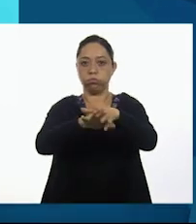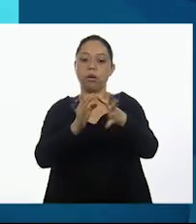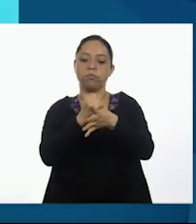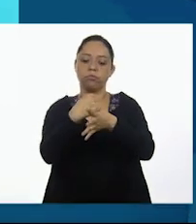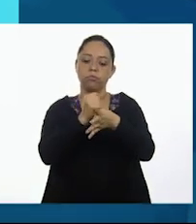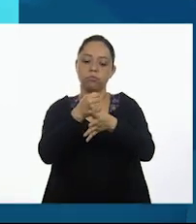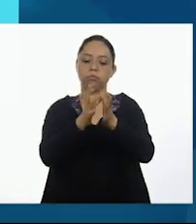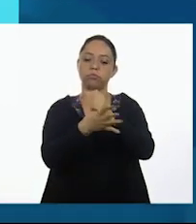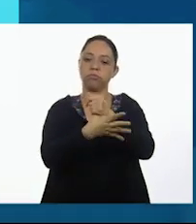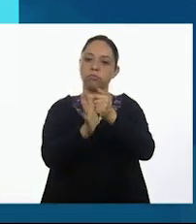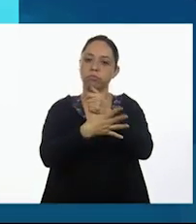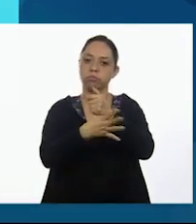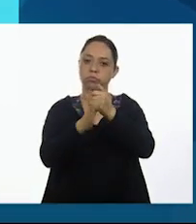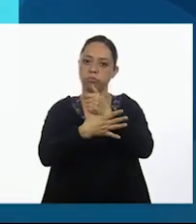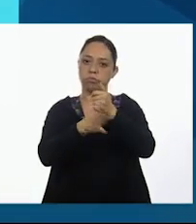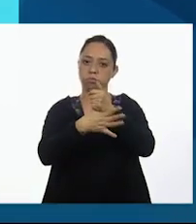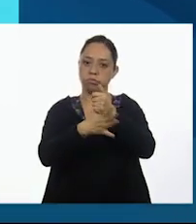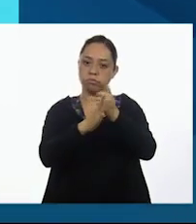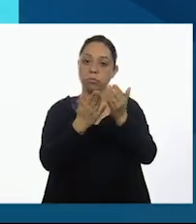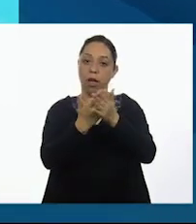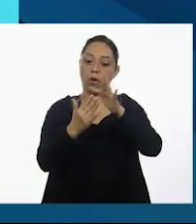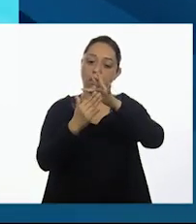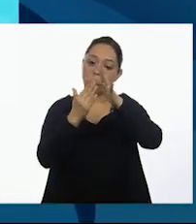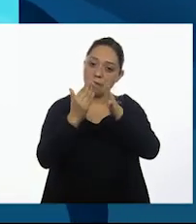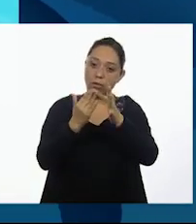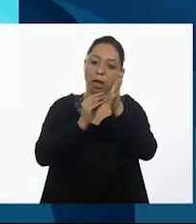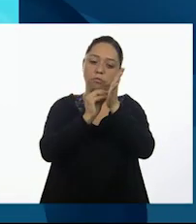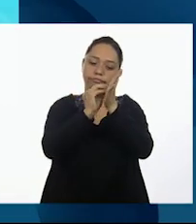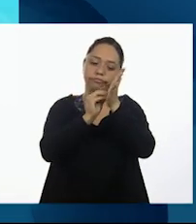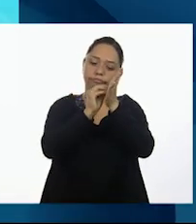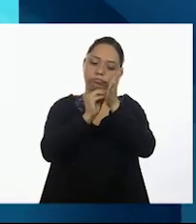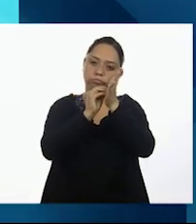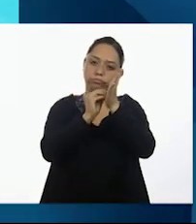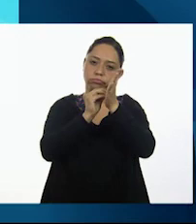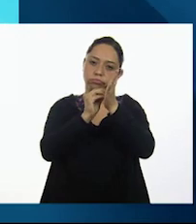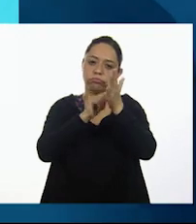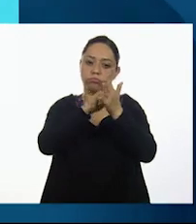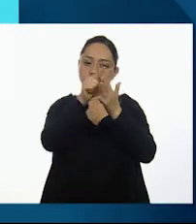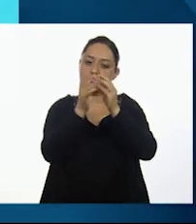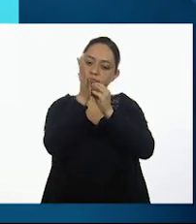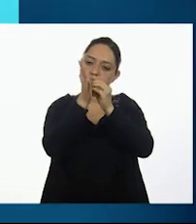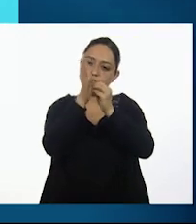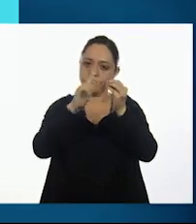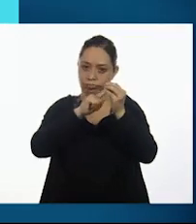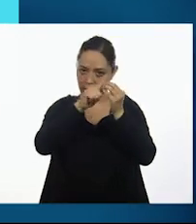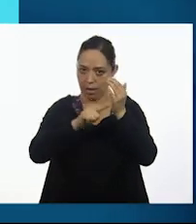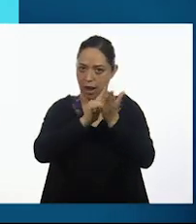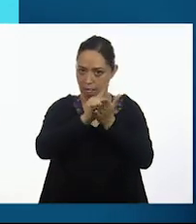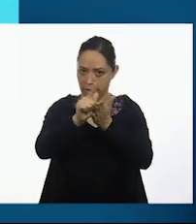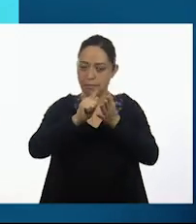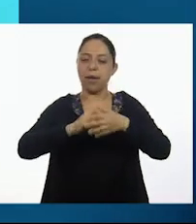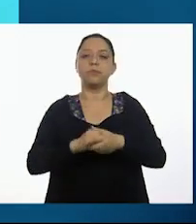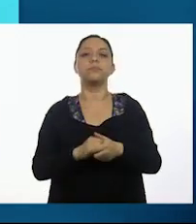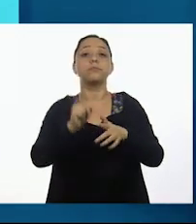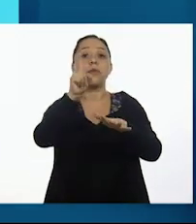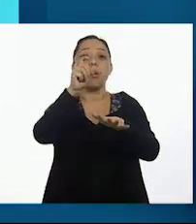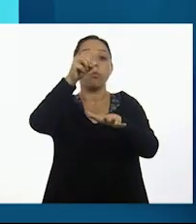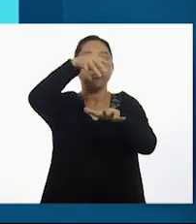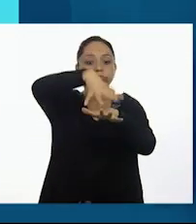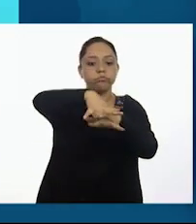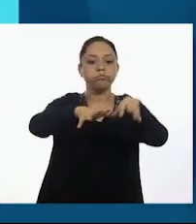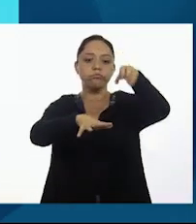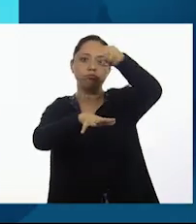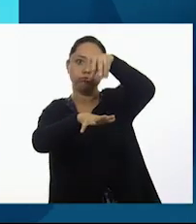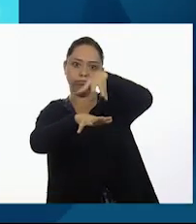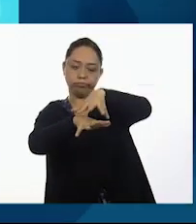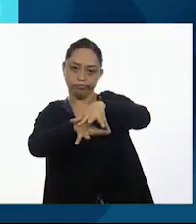dedos. Ahora haz como que rasguñas la palma de tus manos para lavar tus uñas. Enjuaga tus manos con